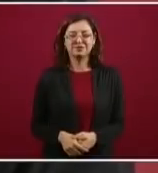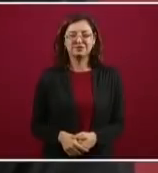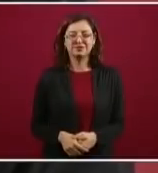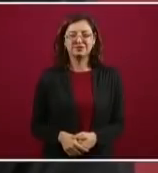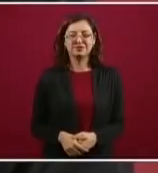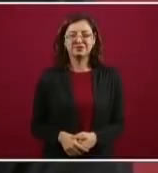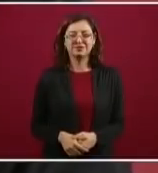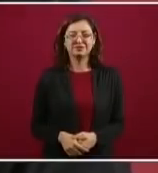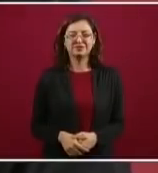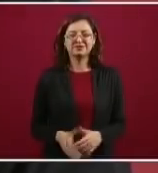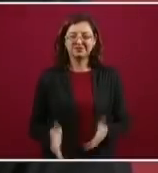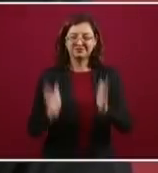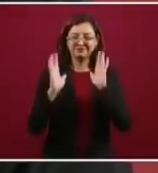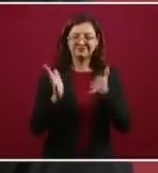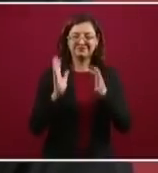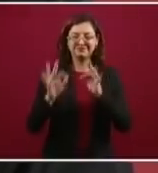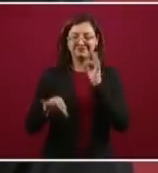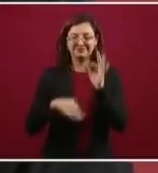que ya está.